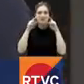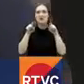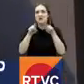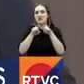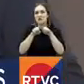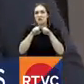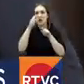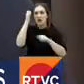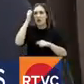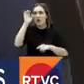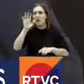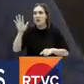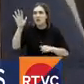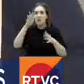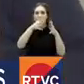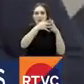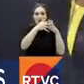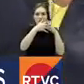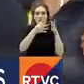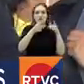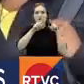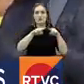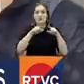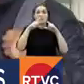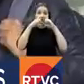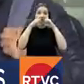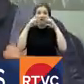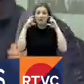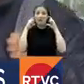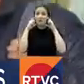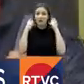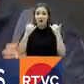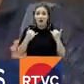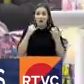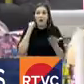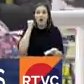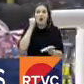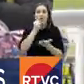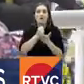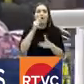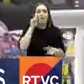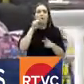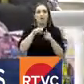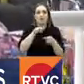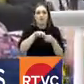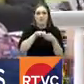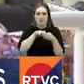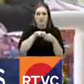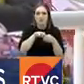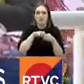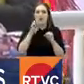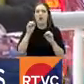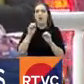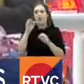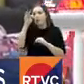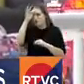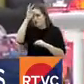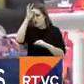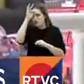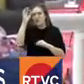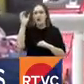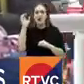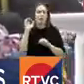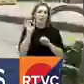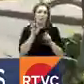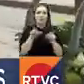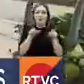en Europa y Estados Unidos, donde el tapabocas es obligatorio para transporte masivo y centros de salud, como hospitales y